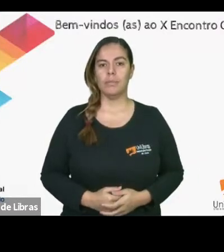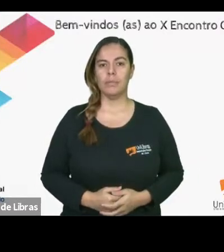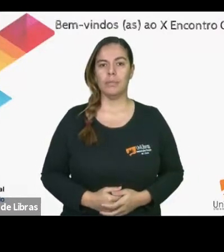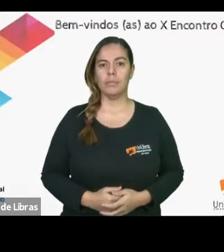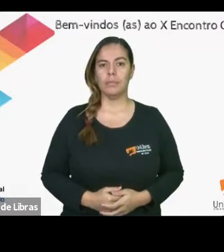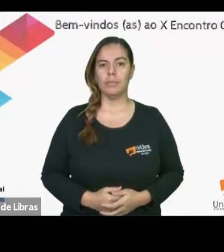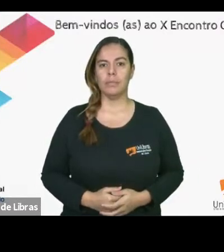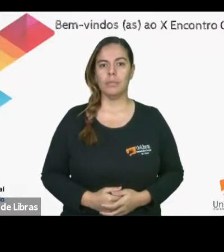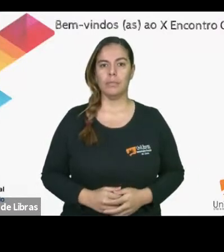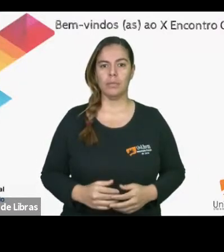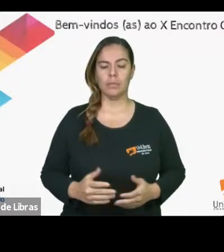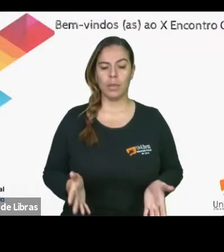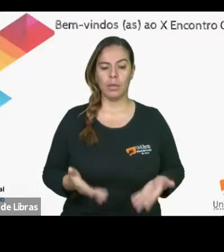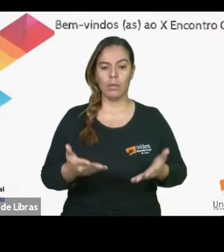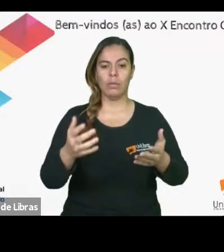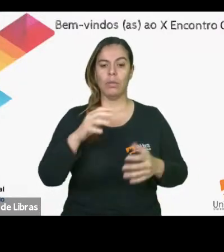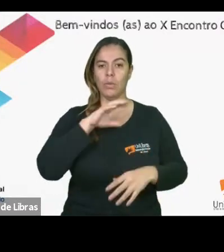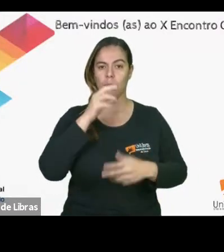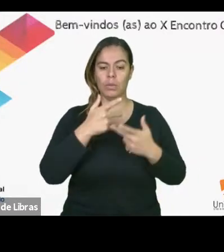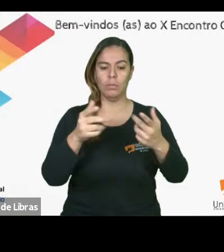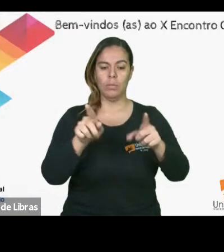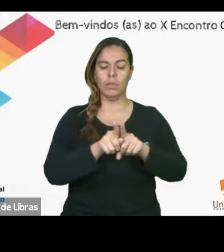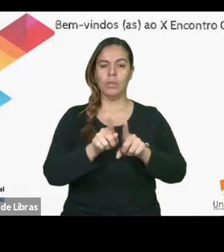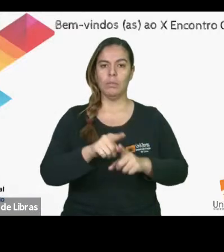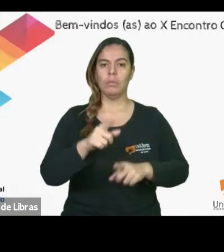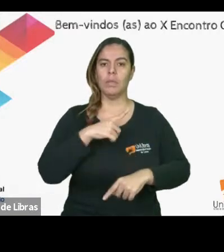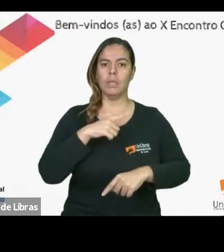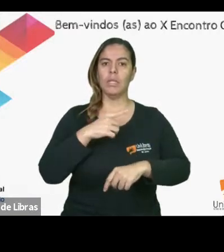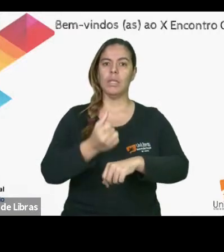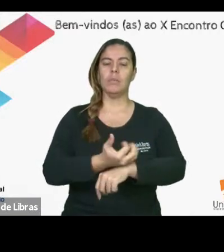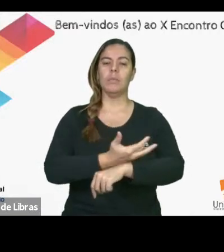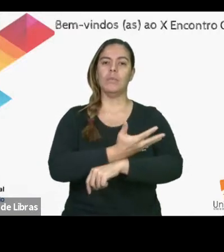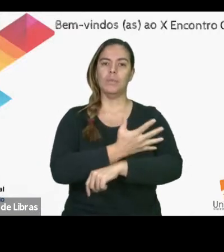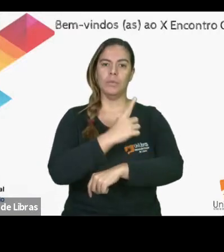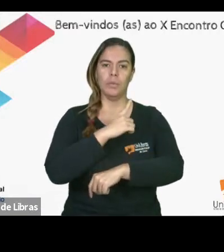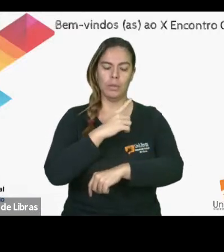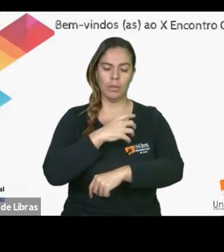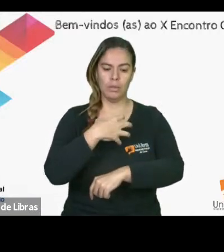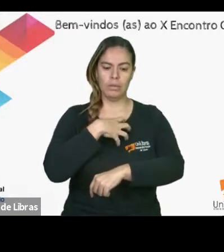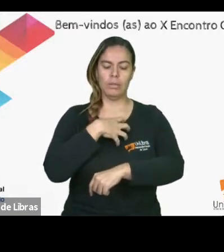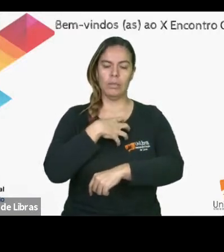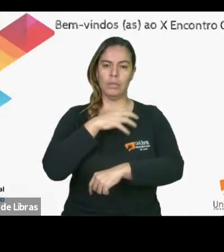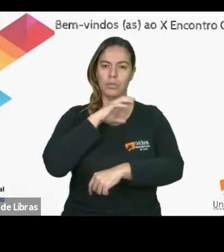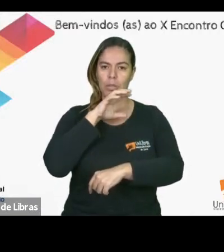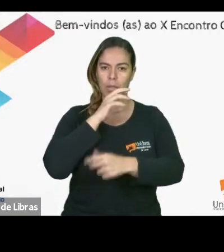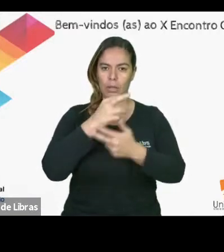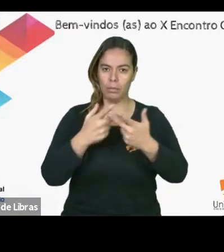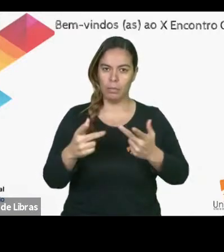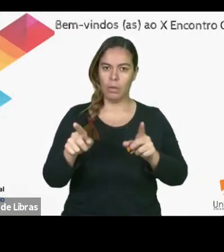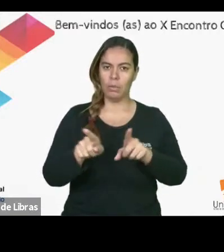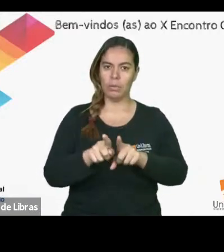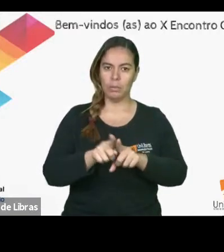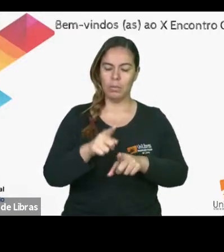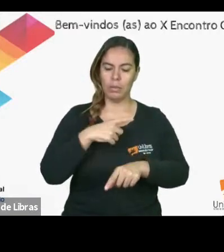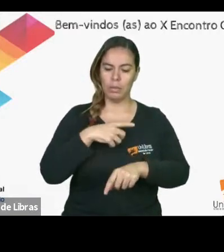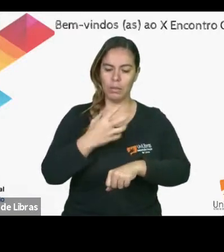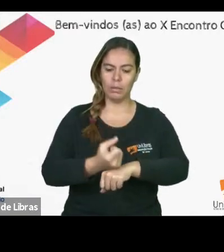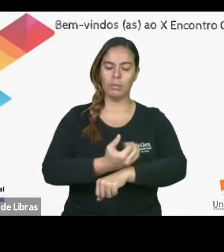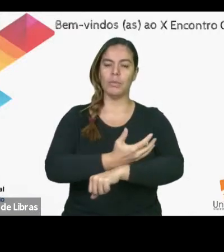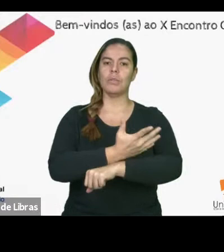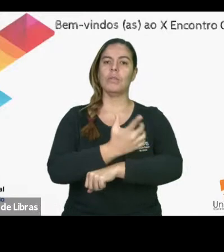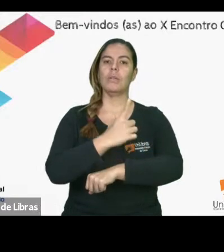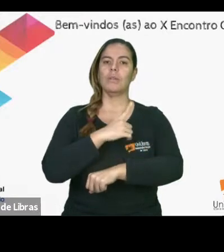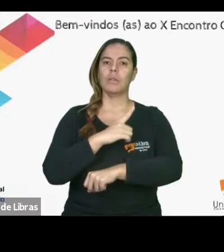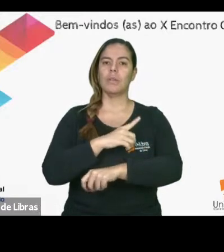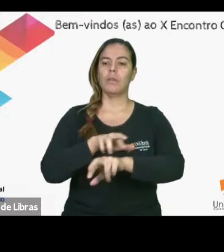Los animales también tienen emociones, los animales también sienten, los animales también reflexionan, los animales. El